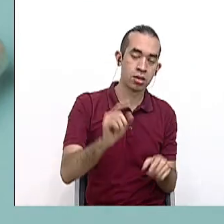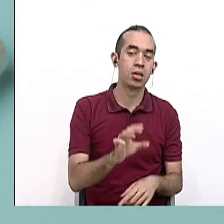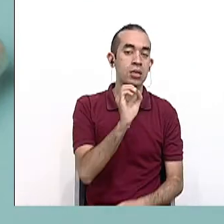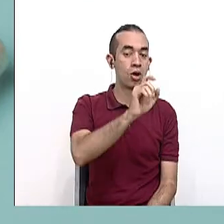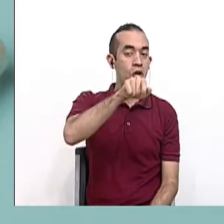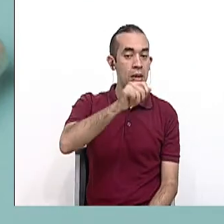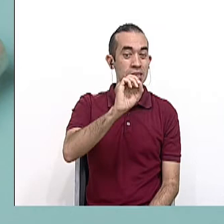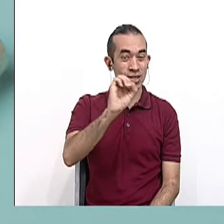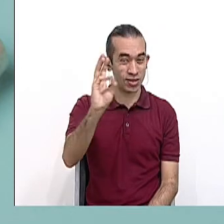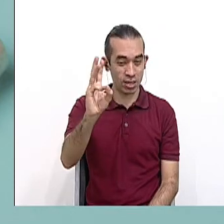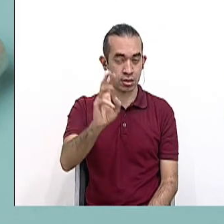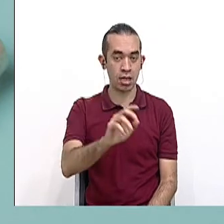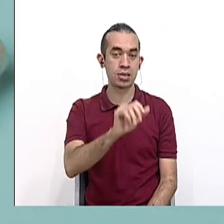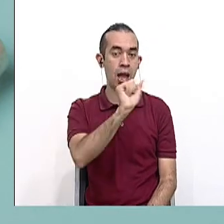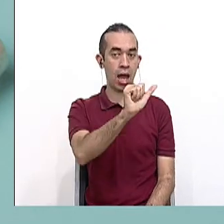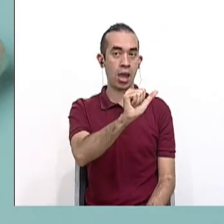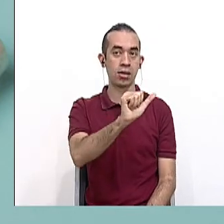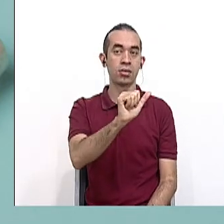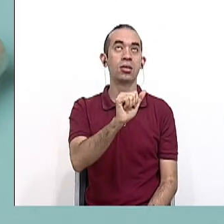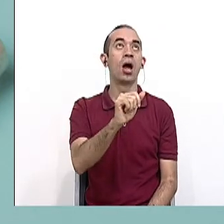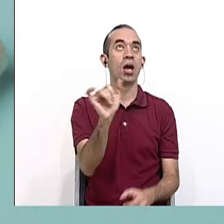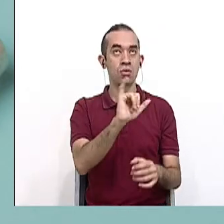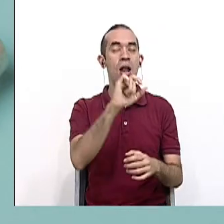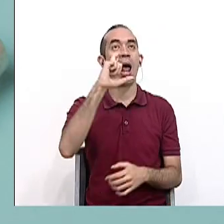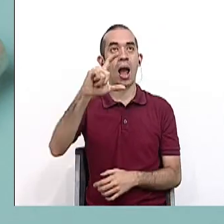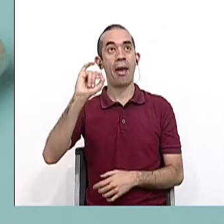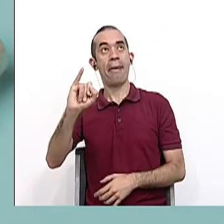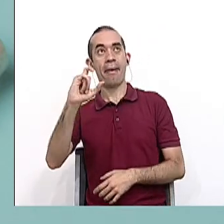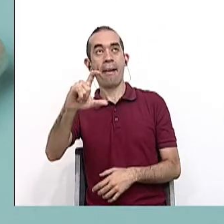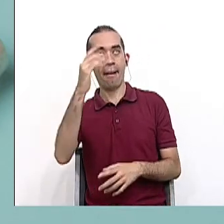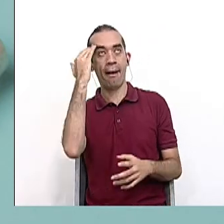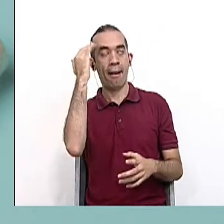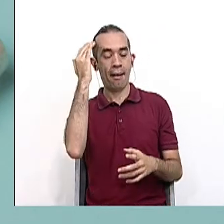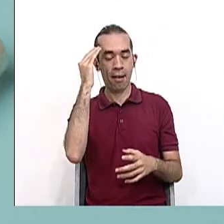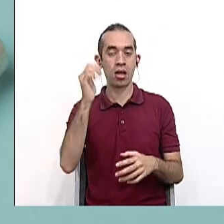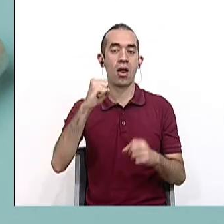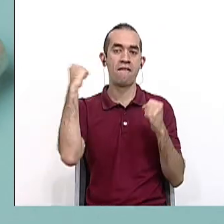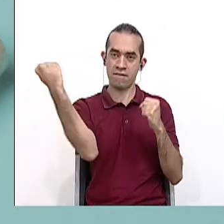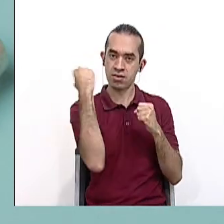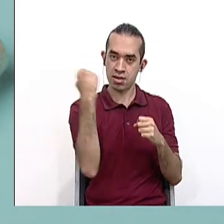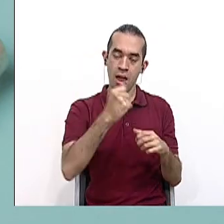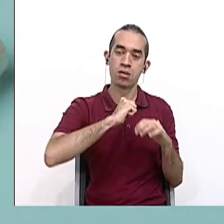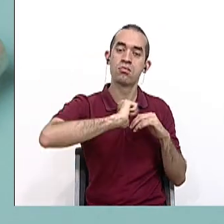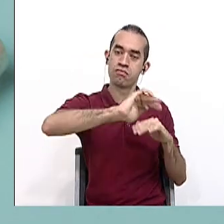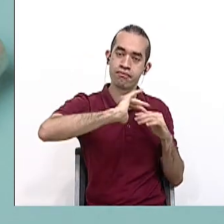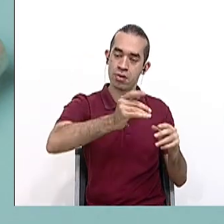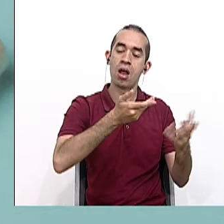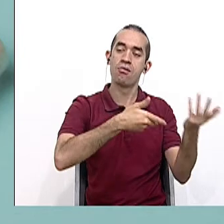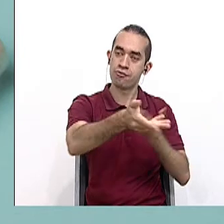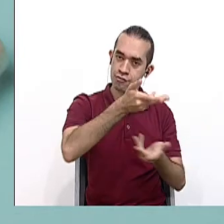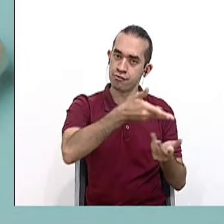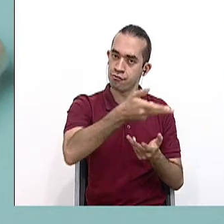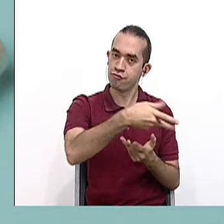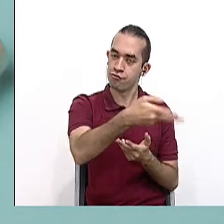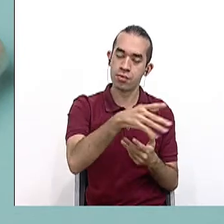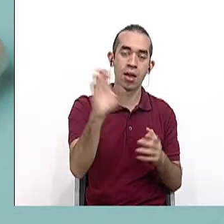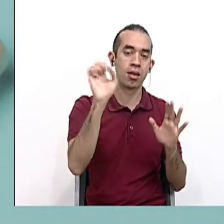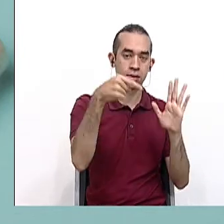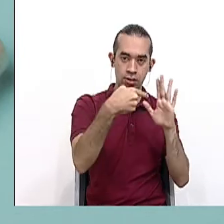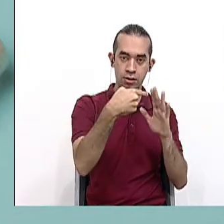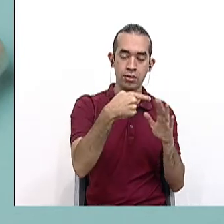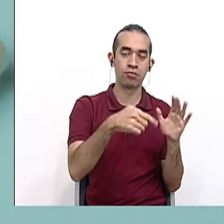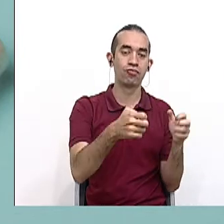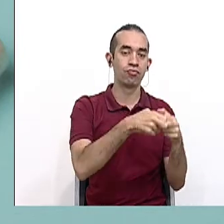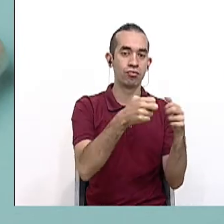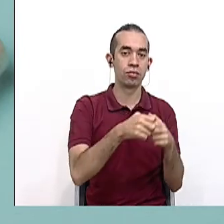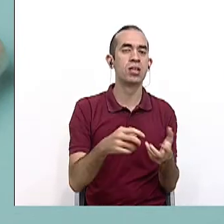0,006 amperios es la I mayúscula que corresponde a la intensidad de la corriente eléctrica. La pregunta es, ¿cuál es la resistencia del